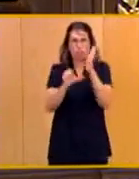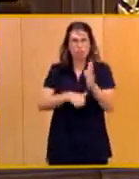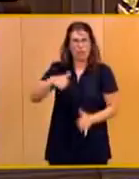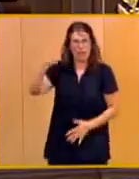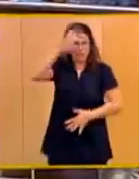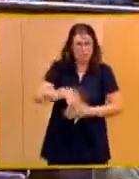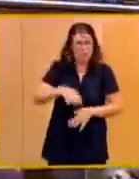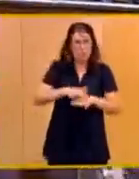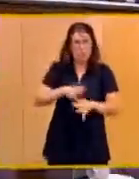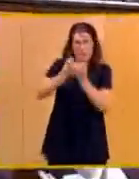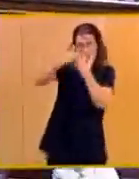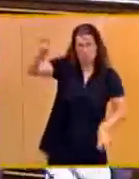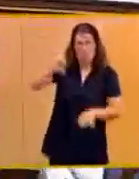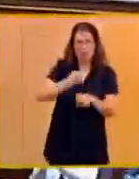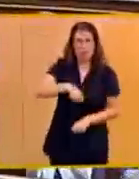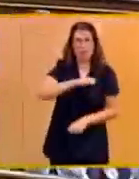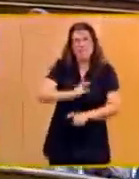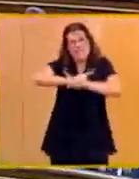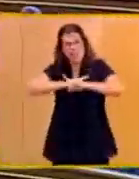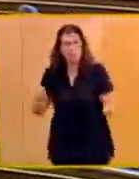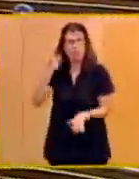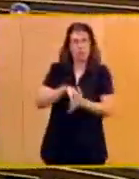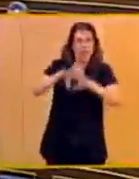Y no es responsable tampoco de lo que pasa en el 2002.